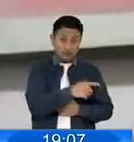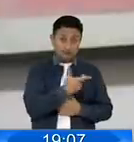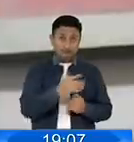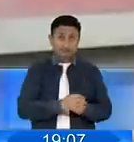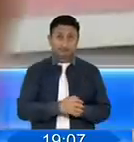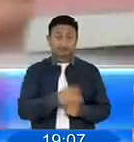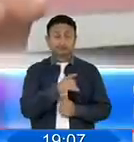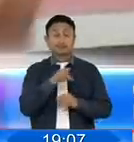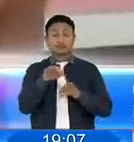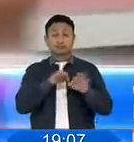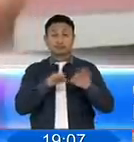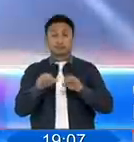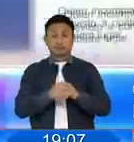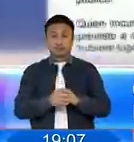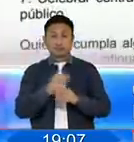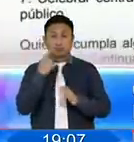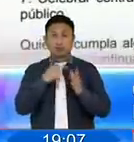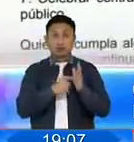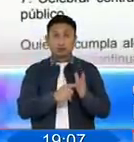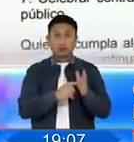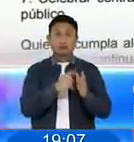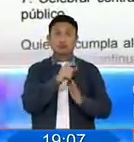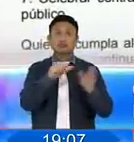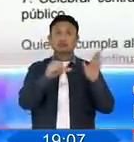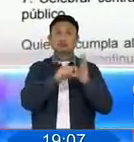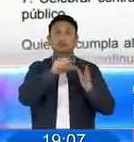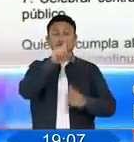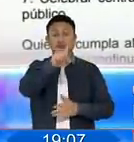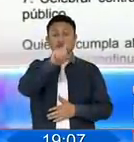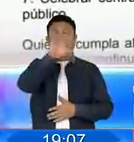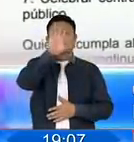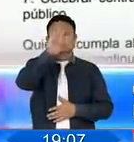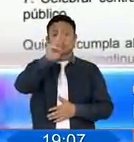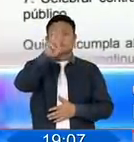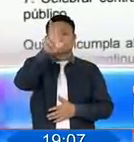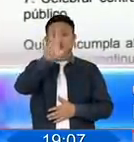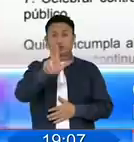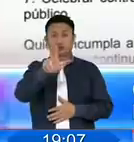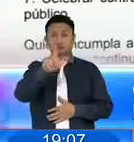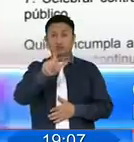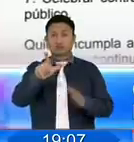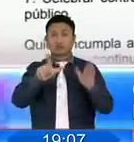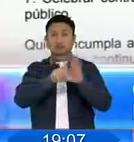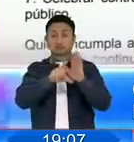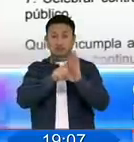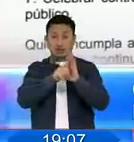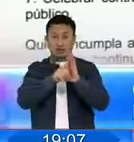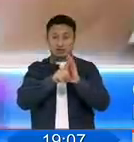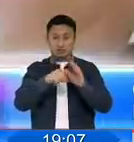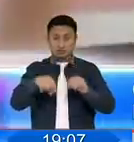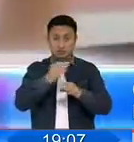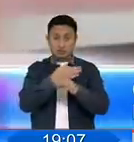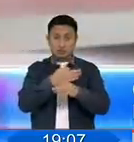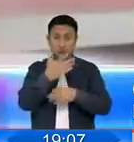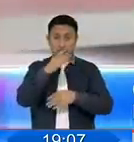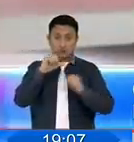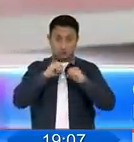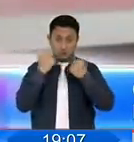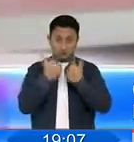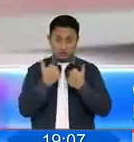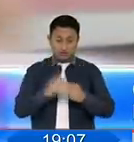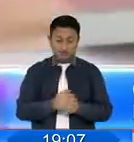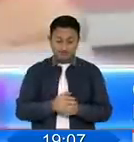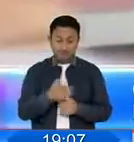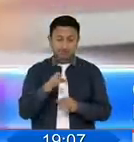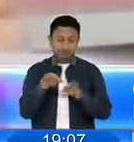a las prohibiciones que estipula el artículo 163 de la Ley de la Función Legislativa. Que claramente señalan